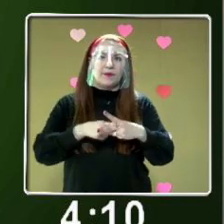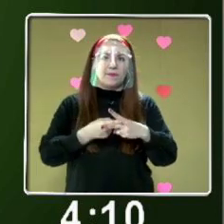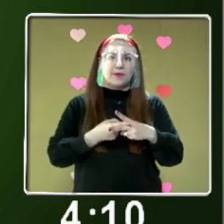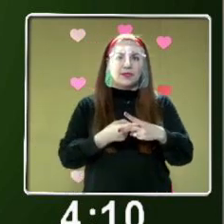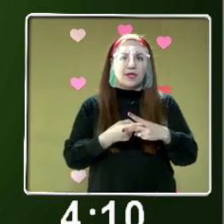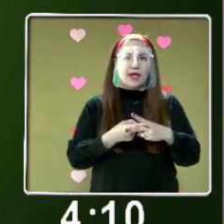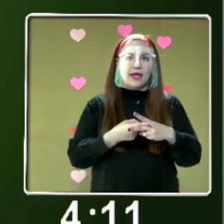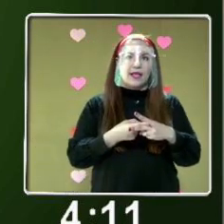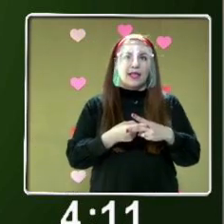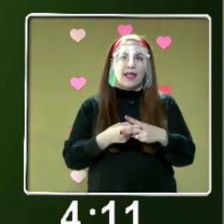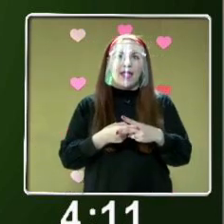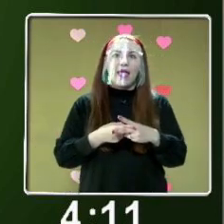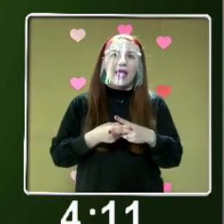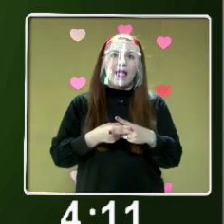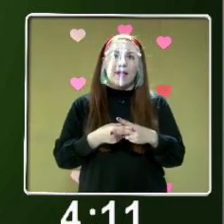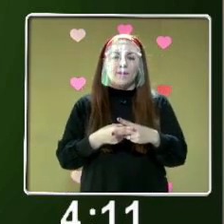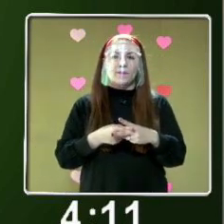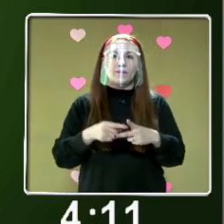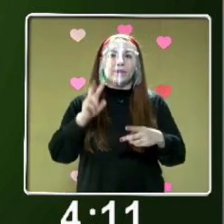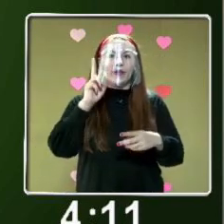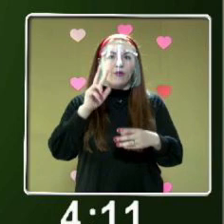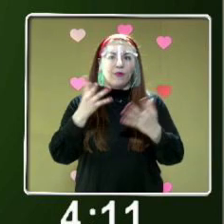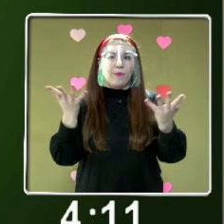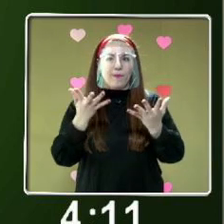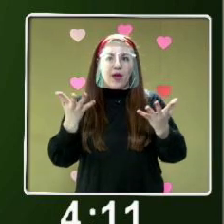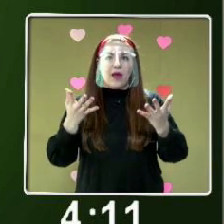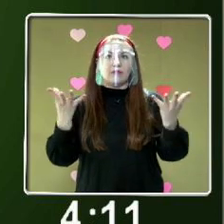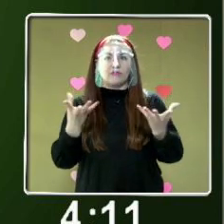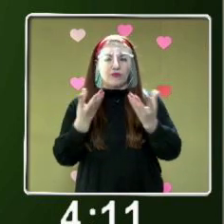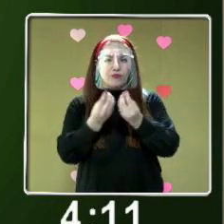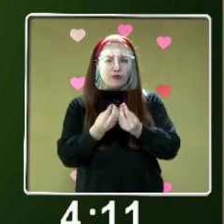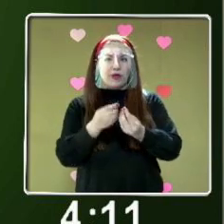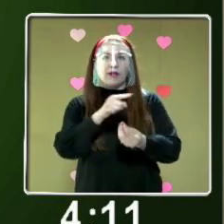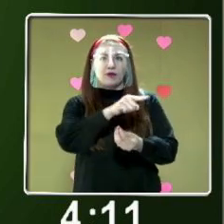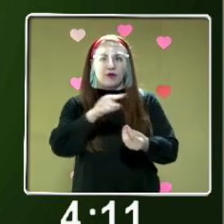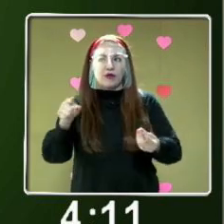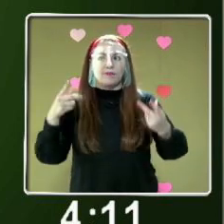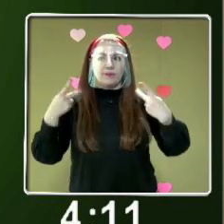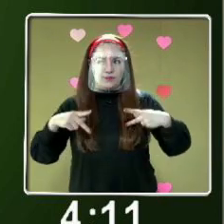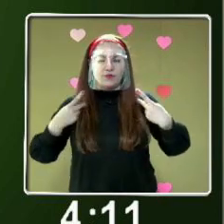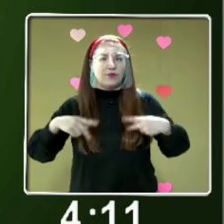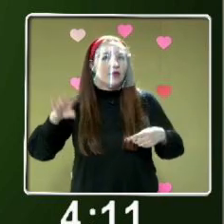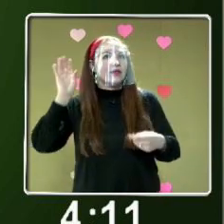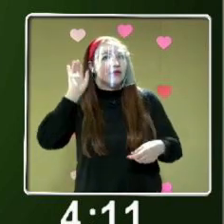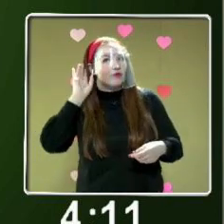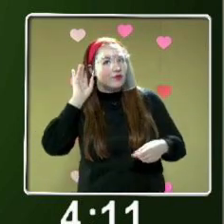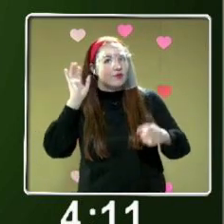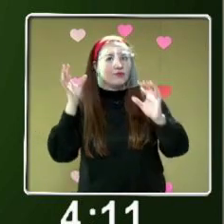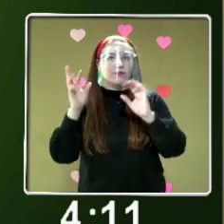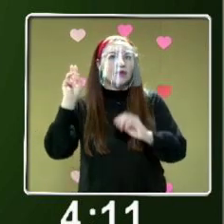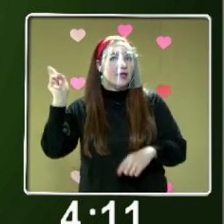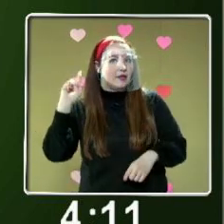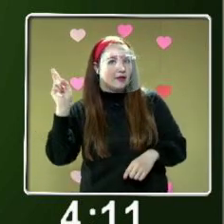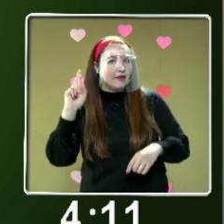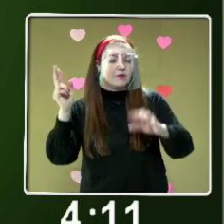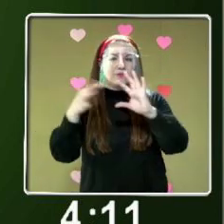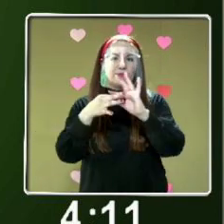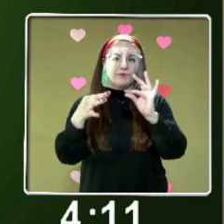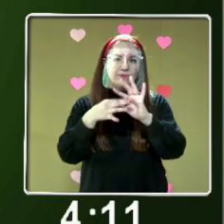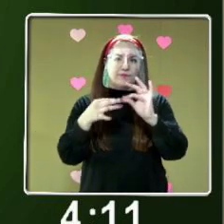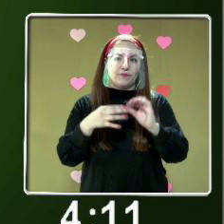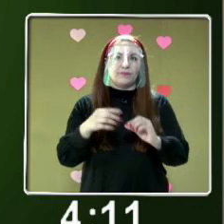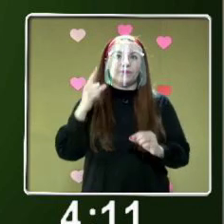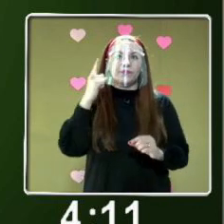que en este caso van relacionadas. Por ejemplo, para los que nos escuchan en radio, las voy a describir. La primera es una